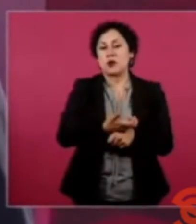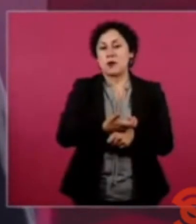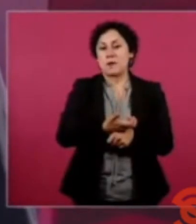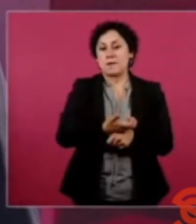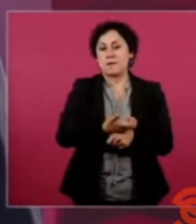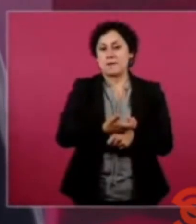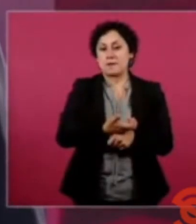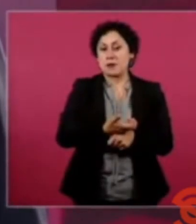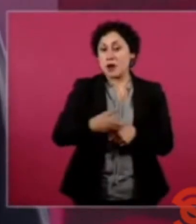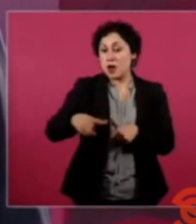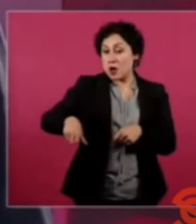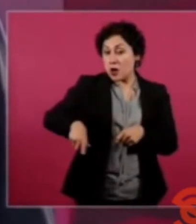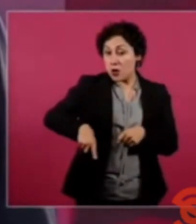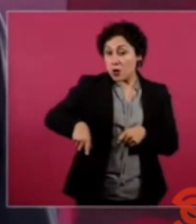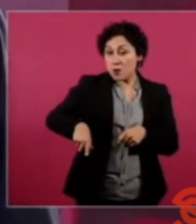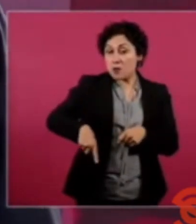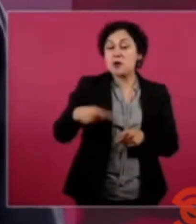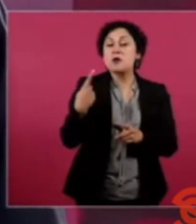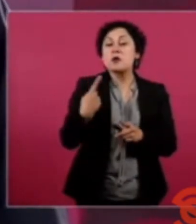extraordinario,